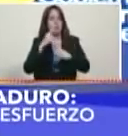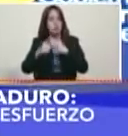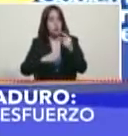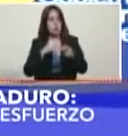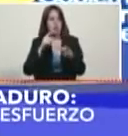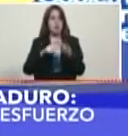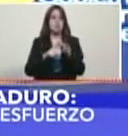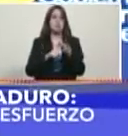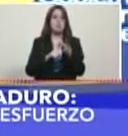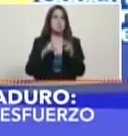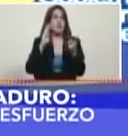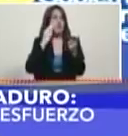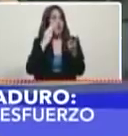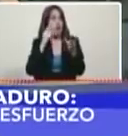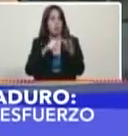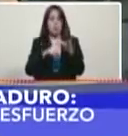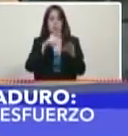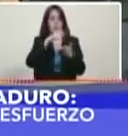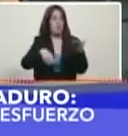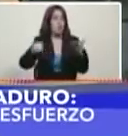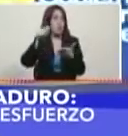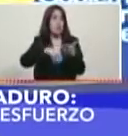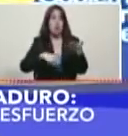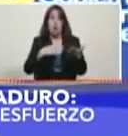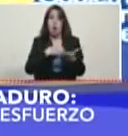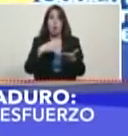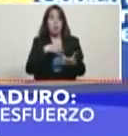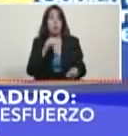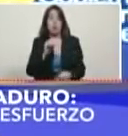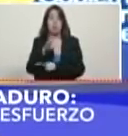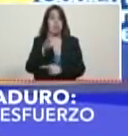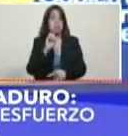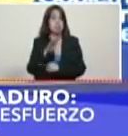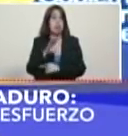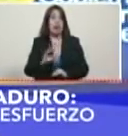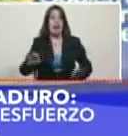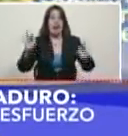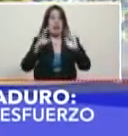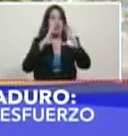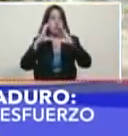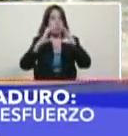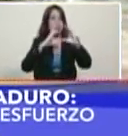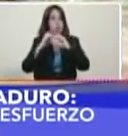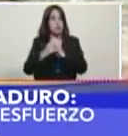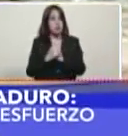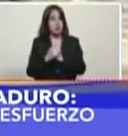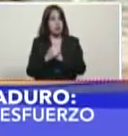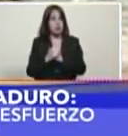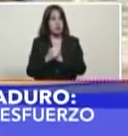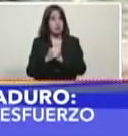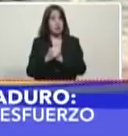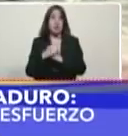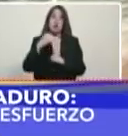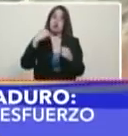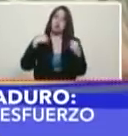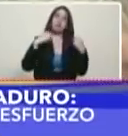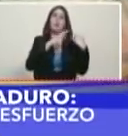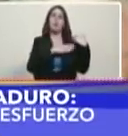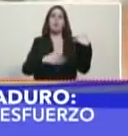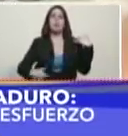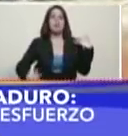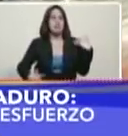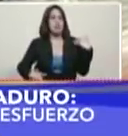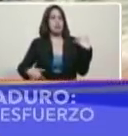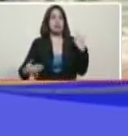Facebook. Censurado, no puedo. Los que acceden a las comunicaciones, siendo uno de los presidentes, si no es el